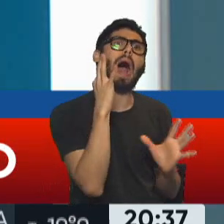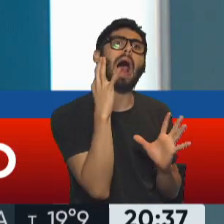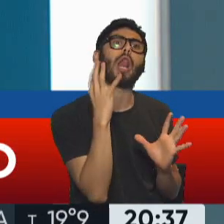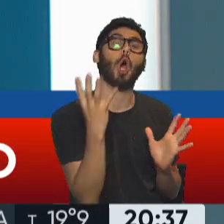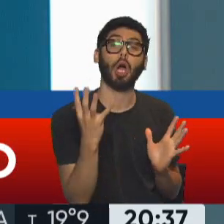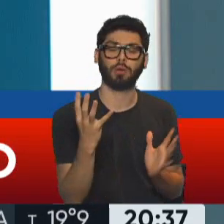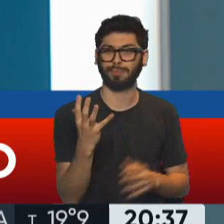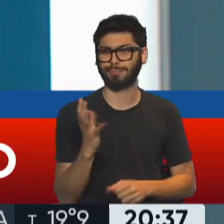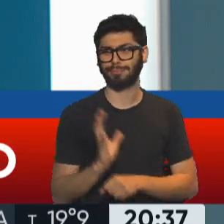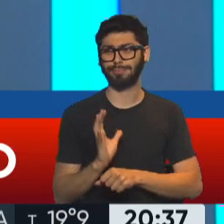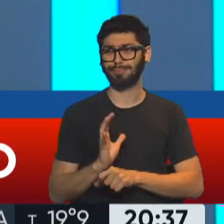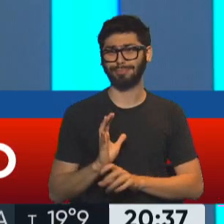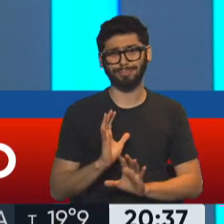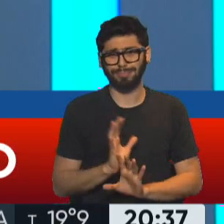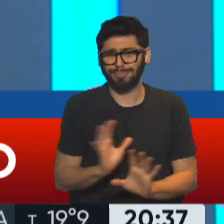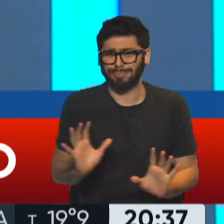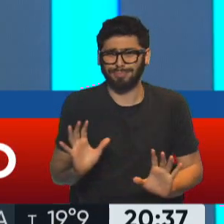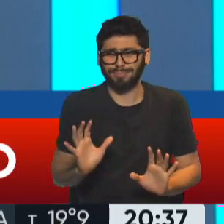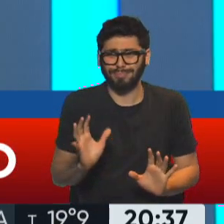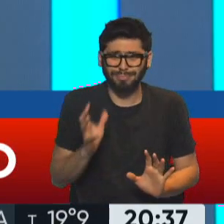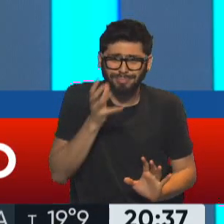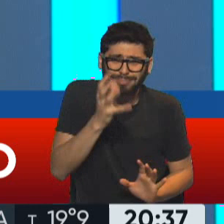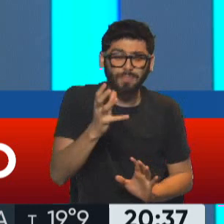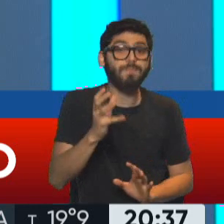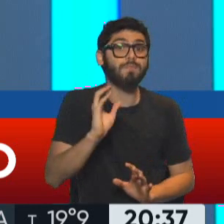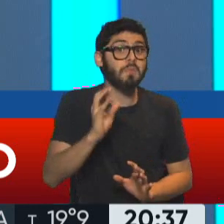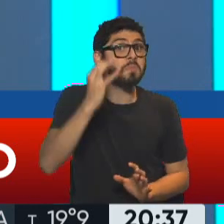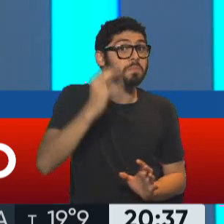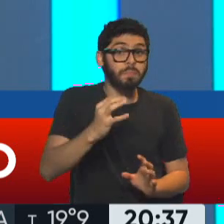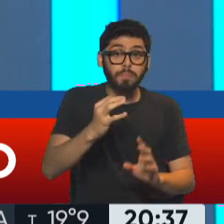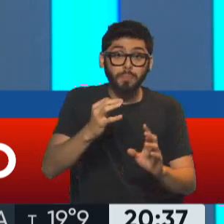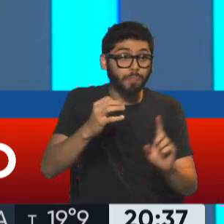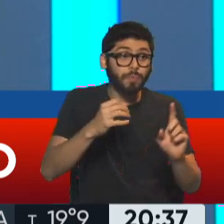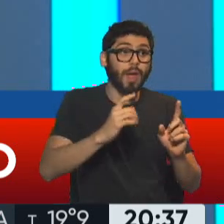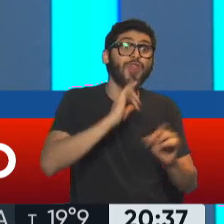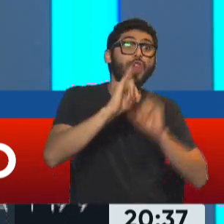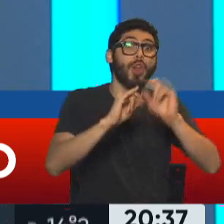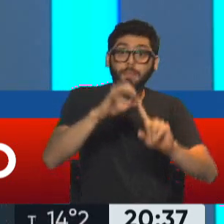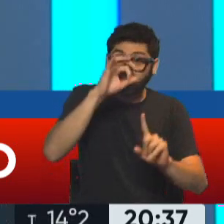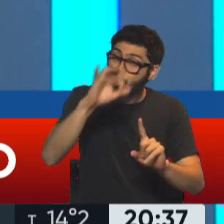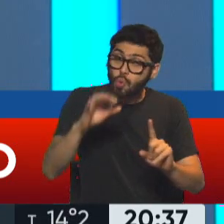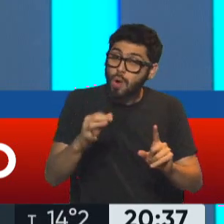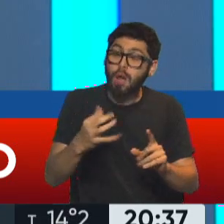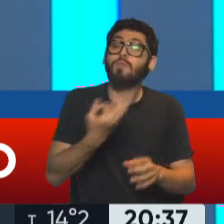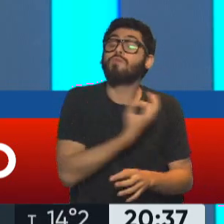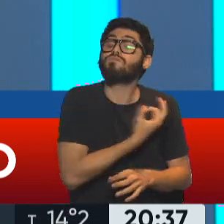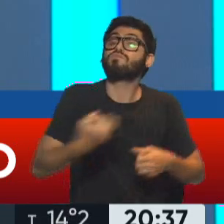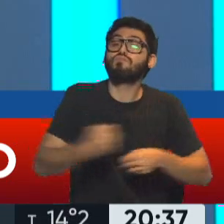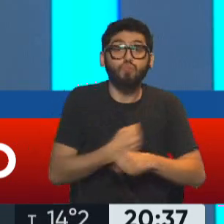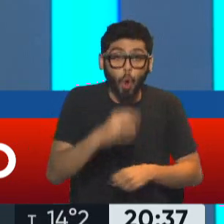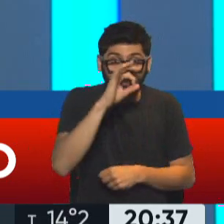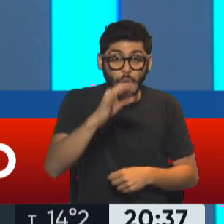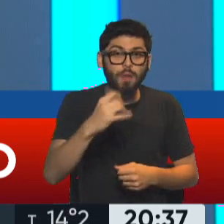encontrar. Conceptualmente, no sucedió nunca. No se ha comprobado que cuando vos le das